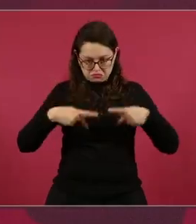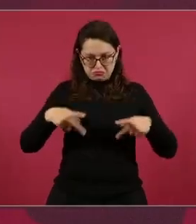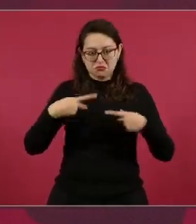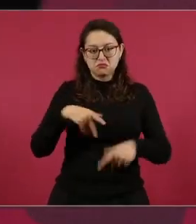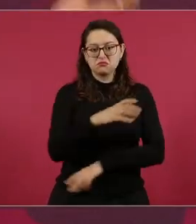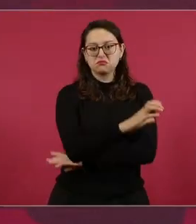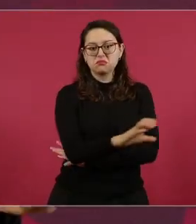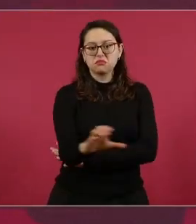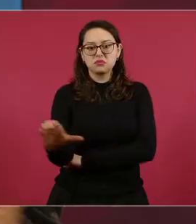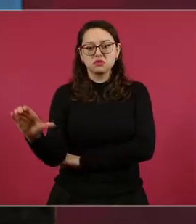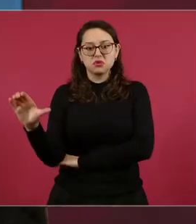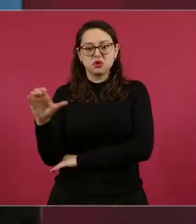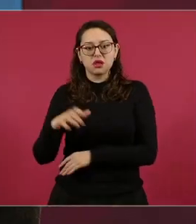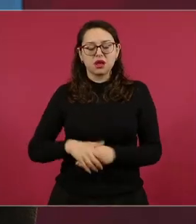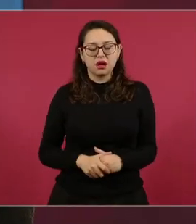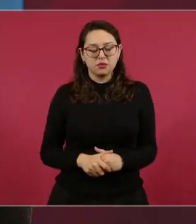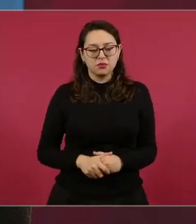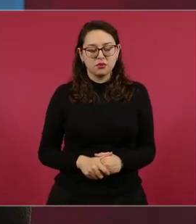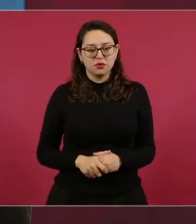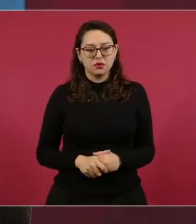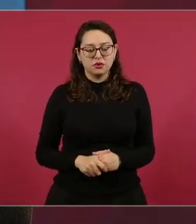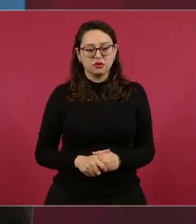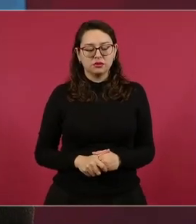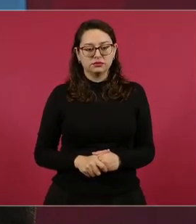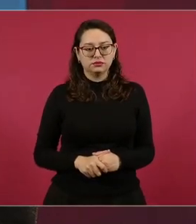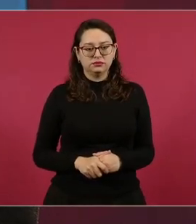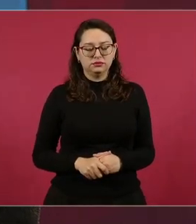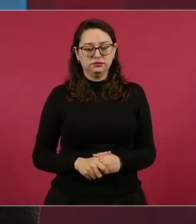la mayoría de las tierras.